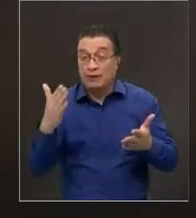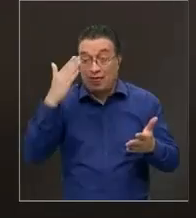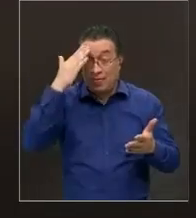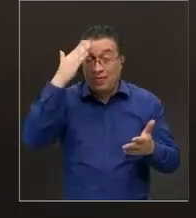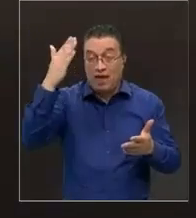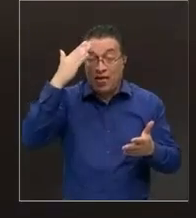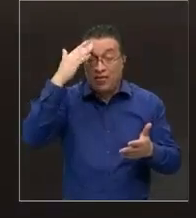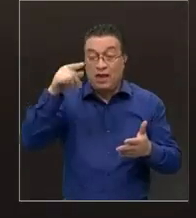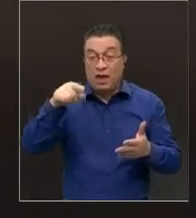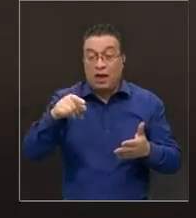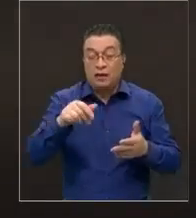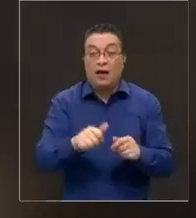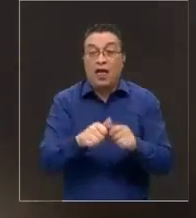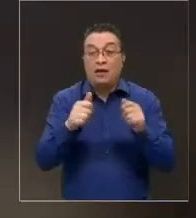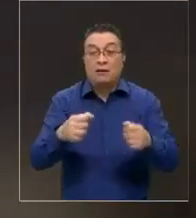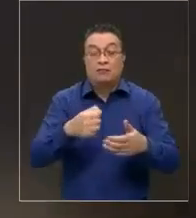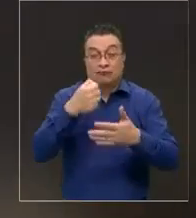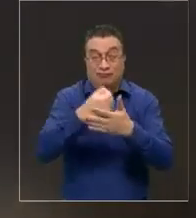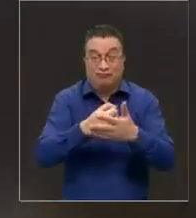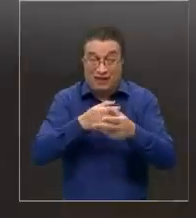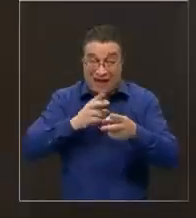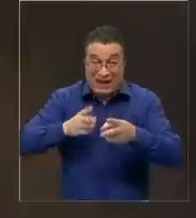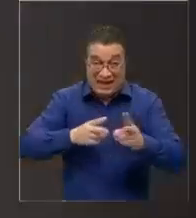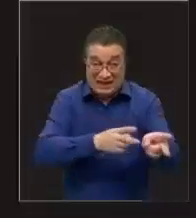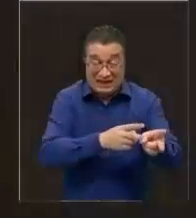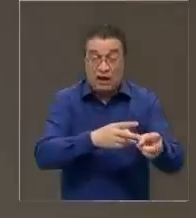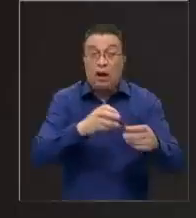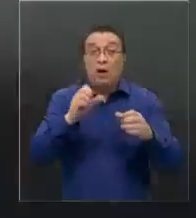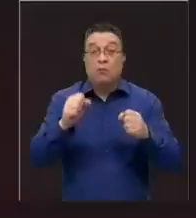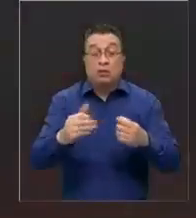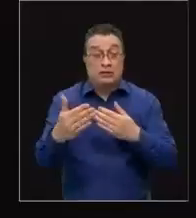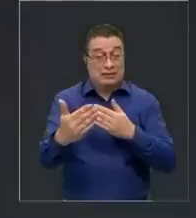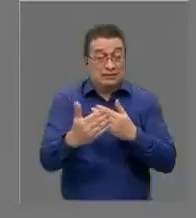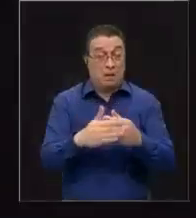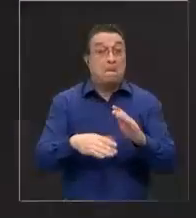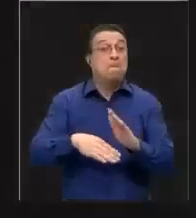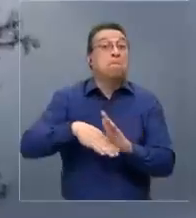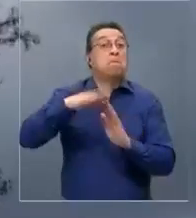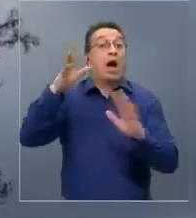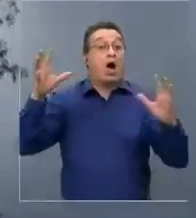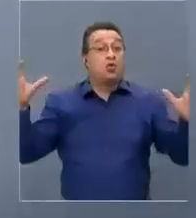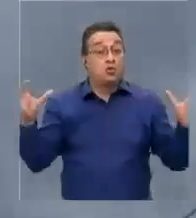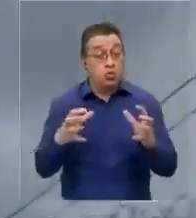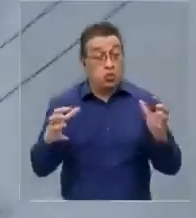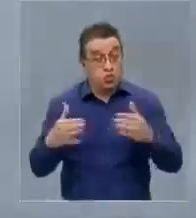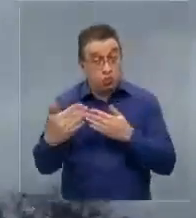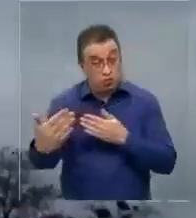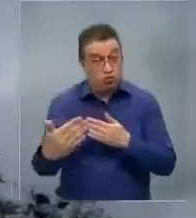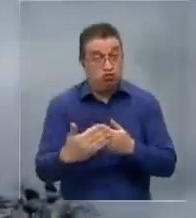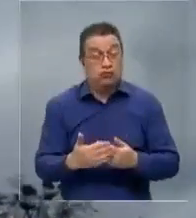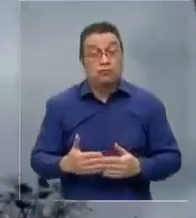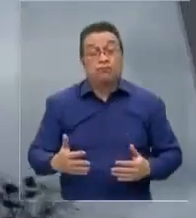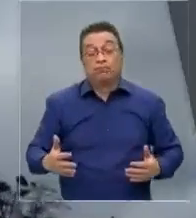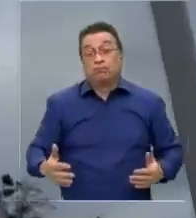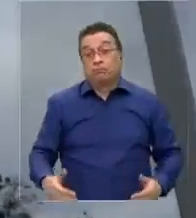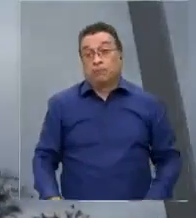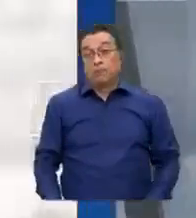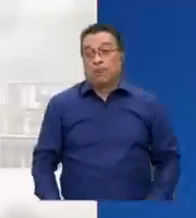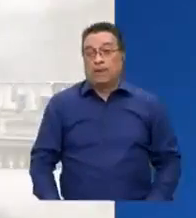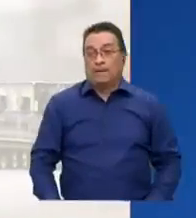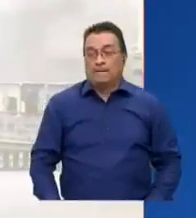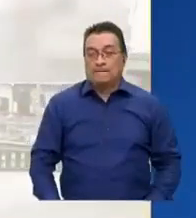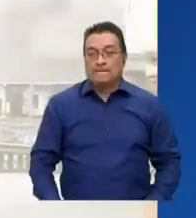sobre todo considerando que la lucha armada podría tener consecuencias más violentas en las próximas horas.